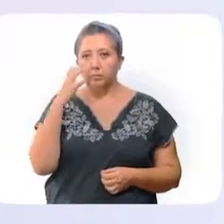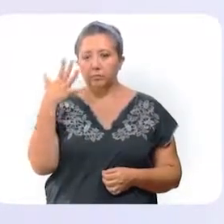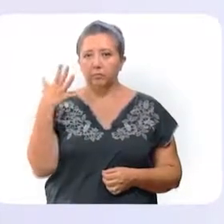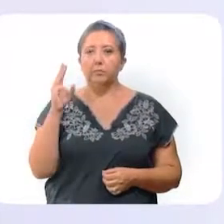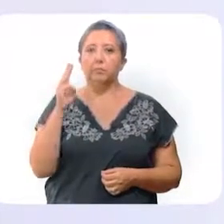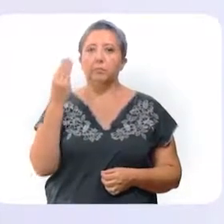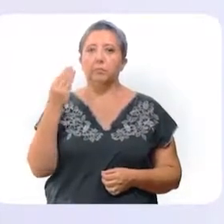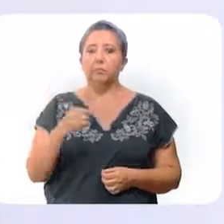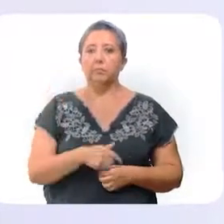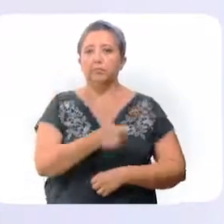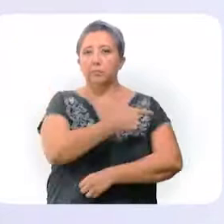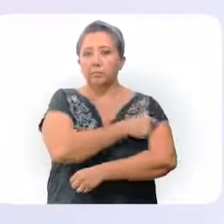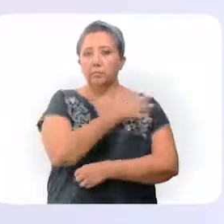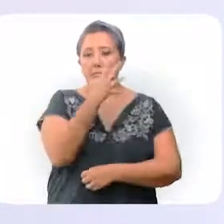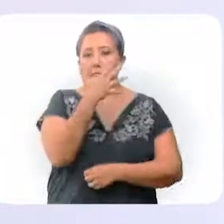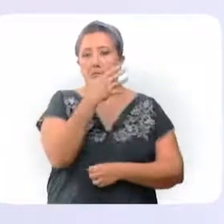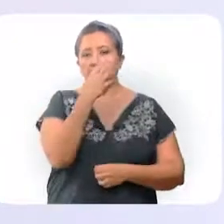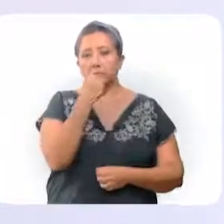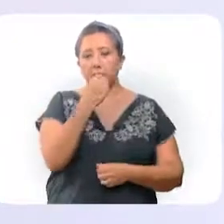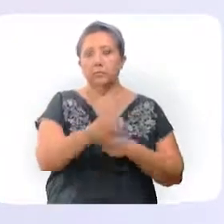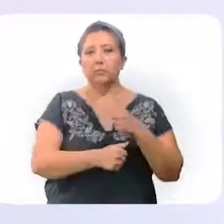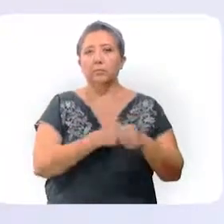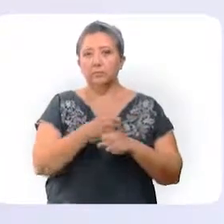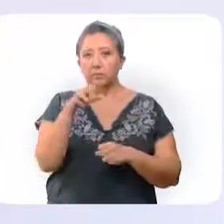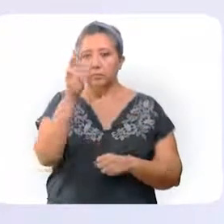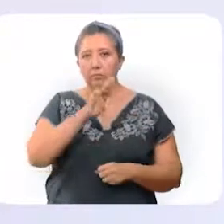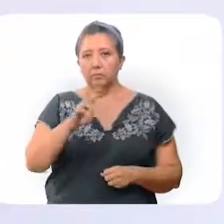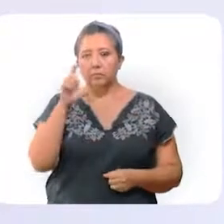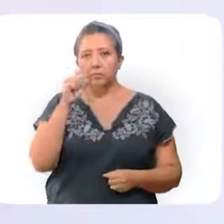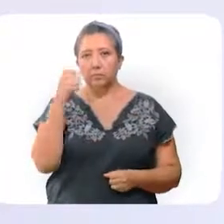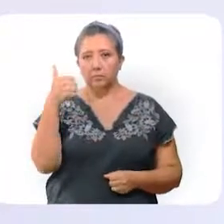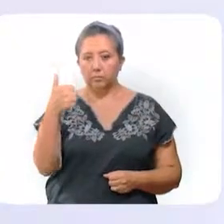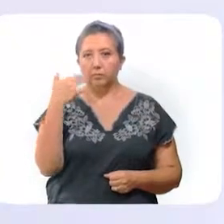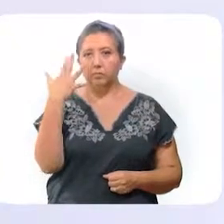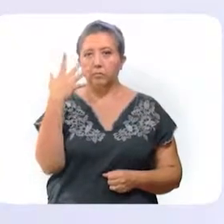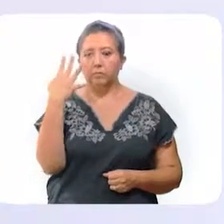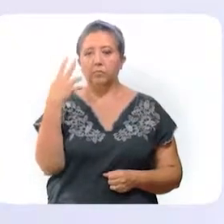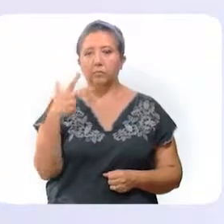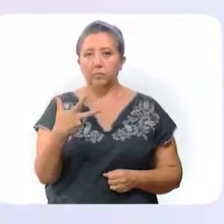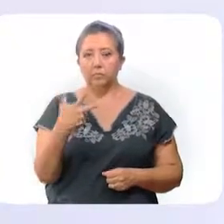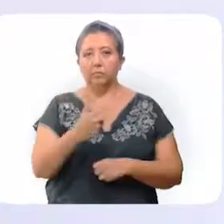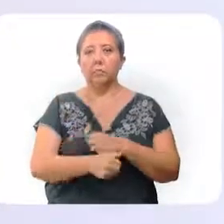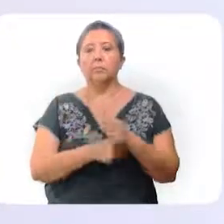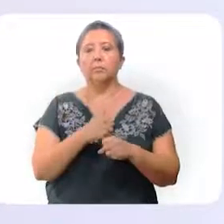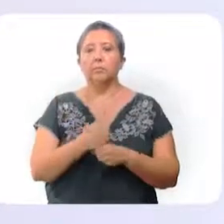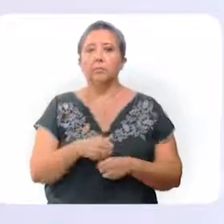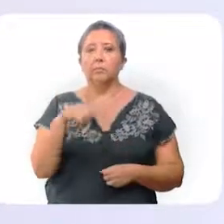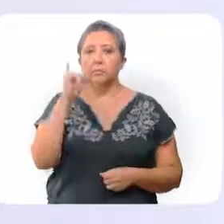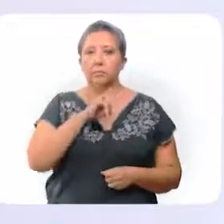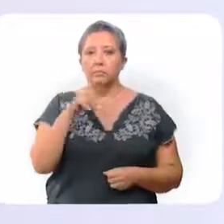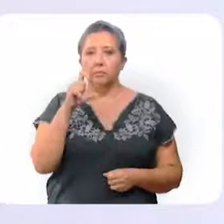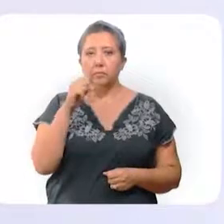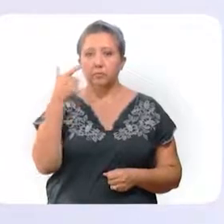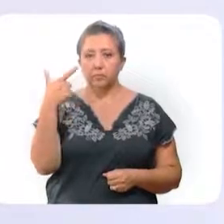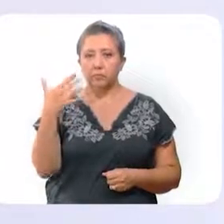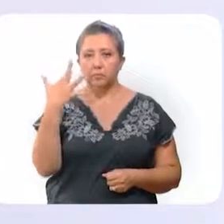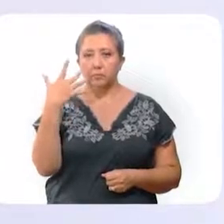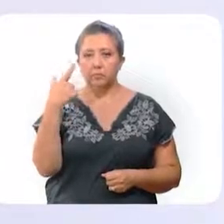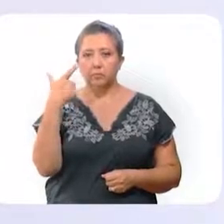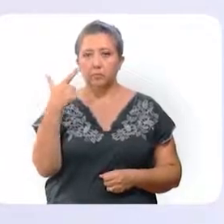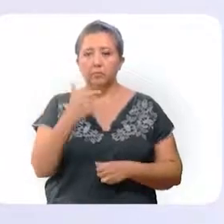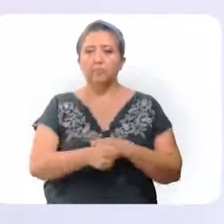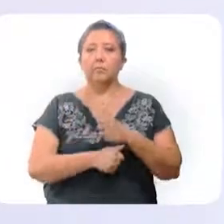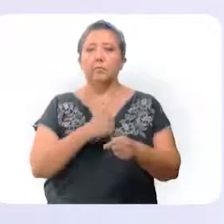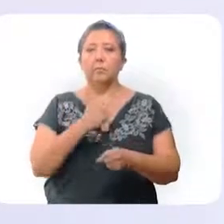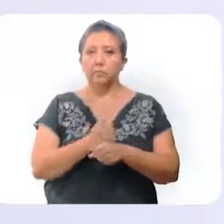de mayo, se vacunará a los de 59 años, miércoles 26 a los de 58 años, jueves 27 a los de